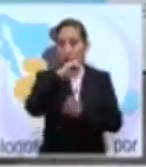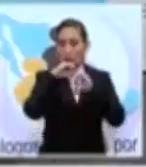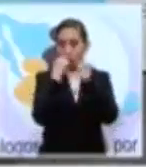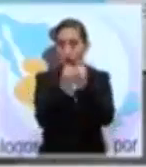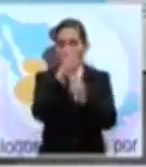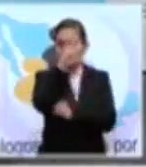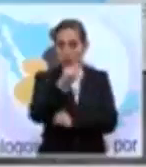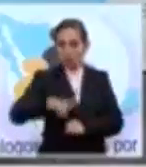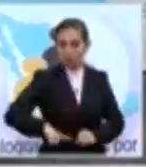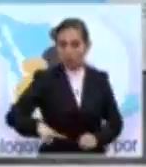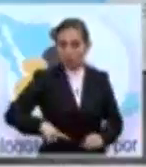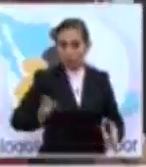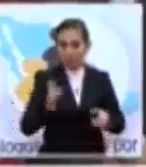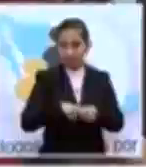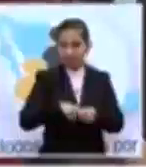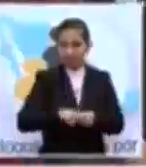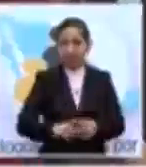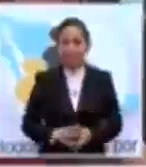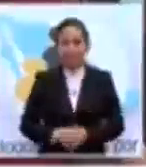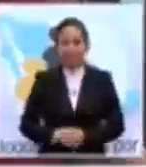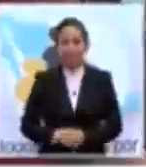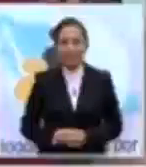No Gubernamentales.